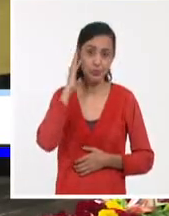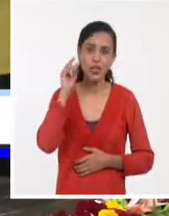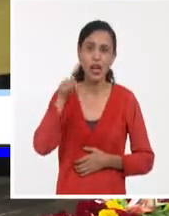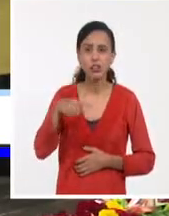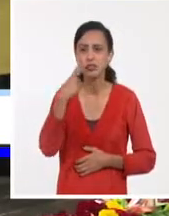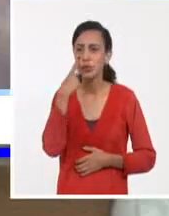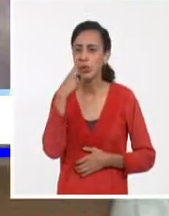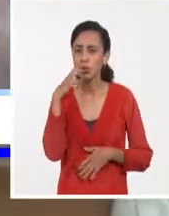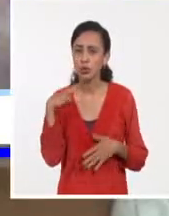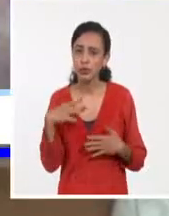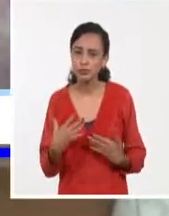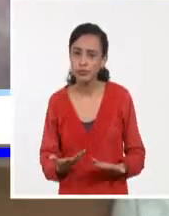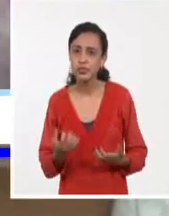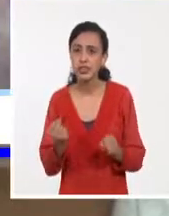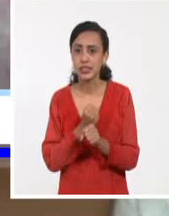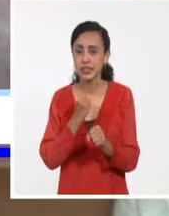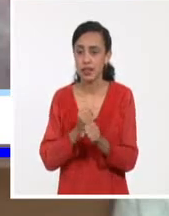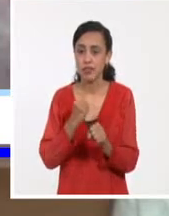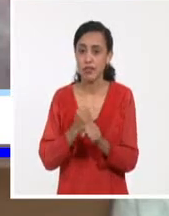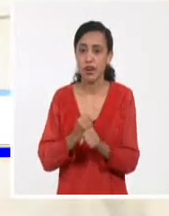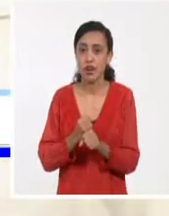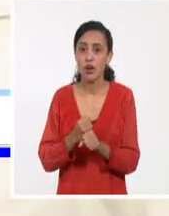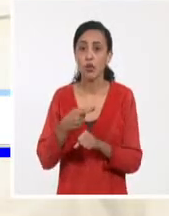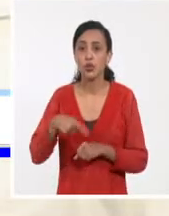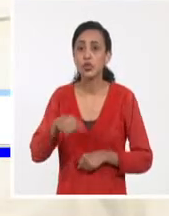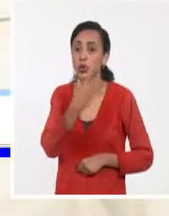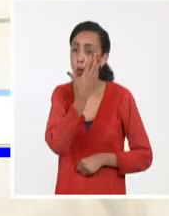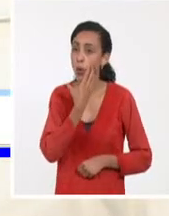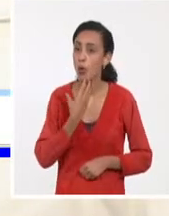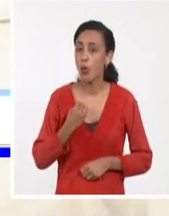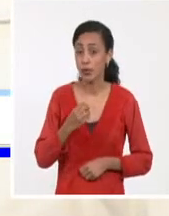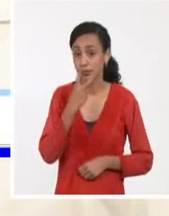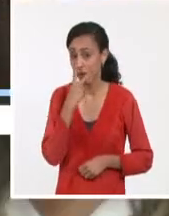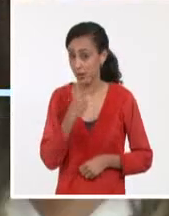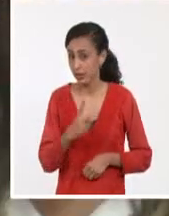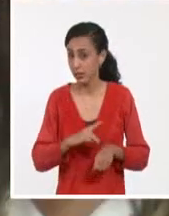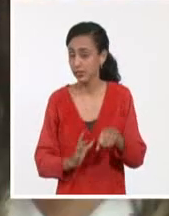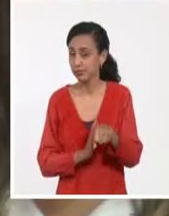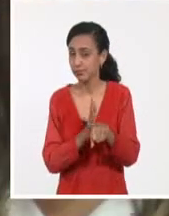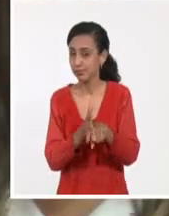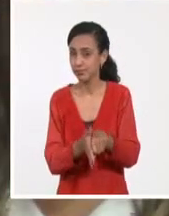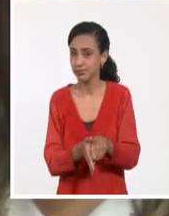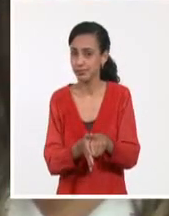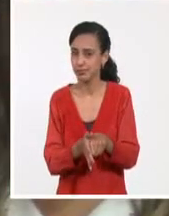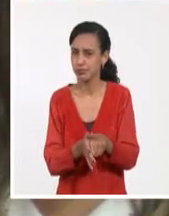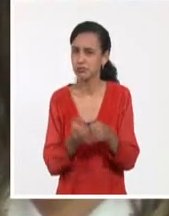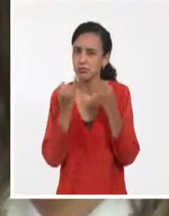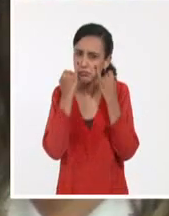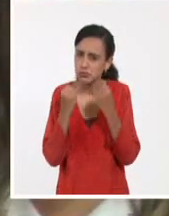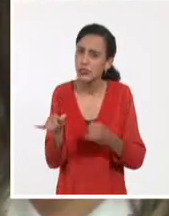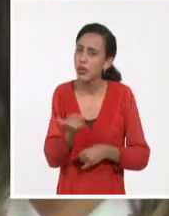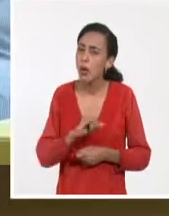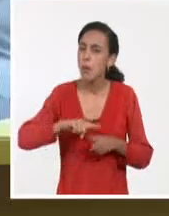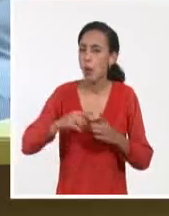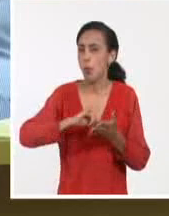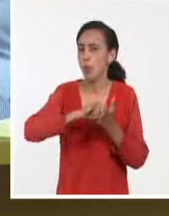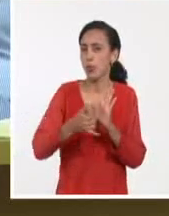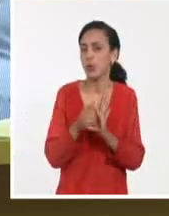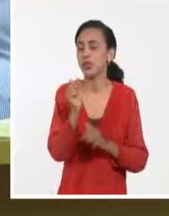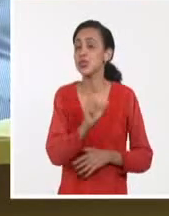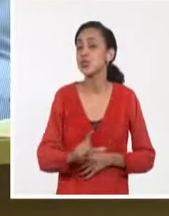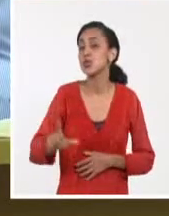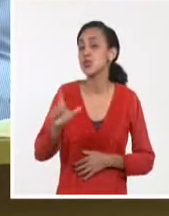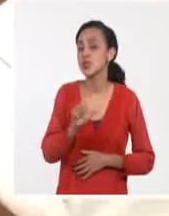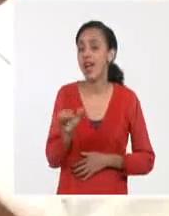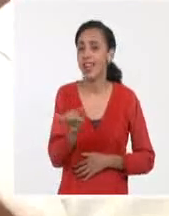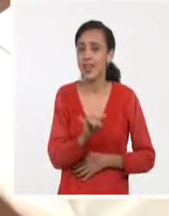conoció del impacto en el quehacer de estos jóvenes como parte del enfrentamiento a la COVID-19. Se interesó además por los proyectos sociales que